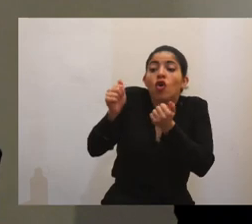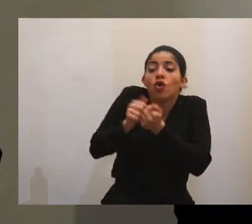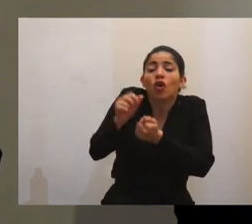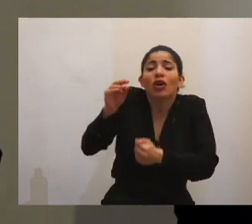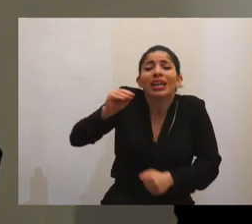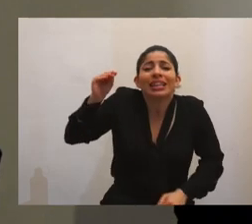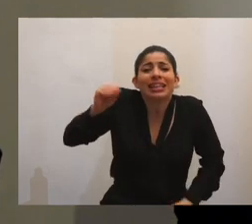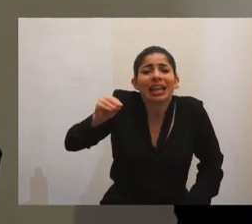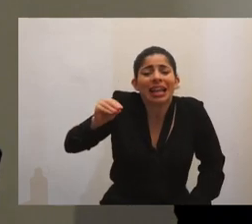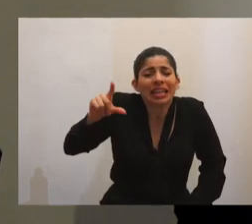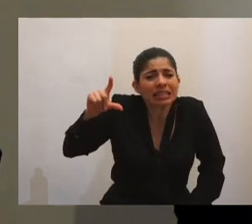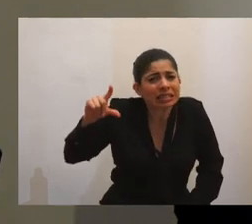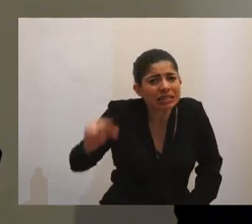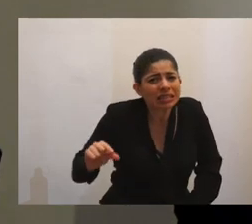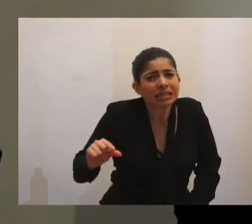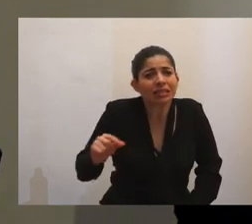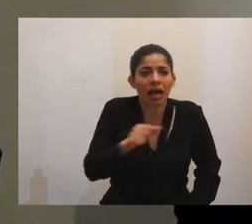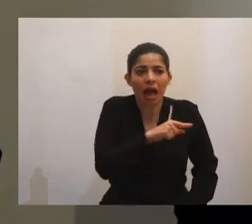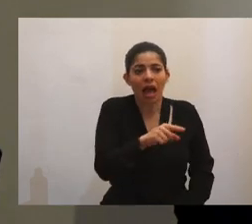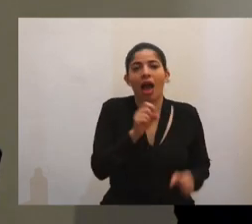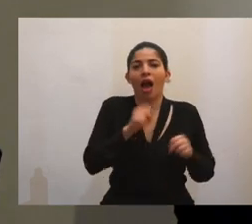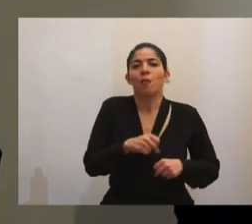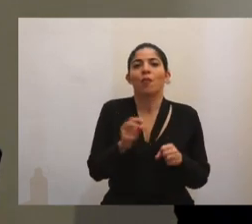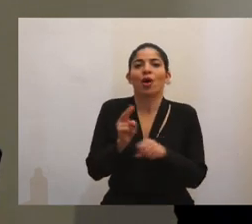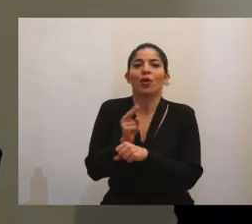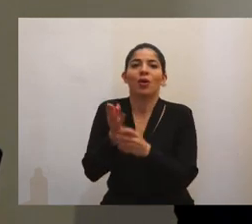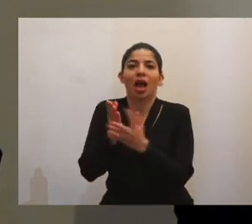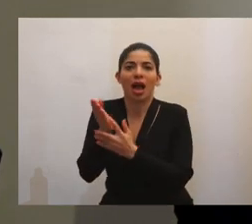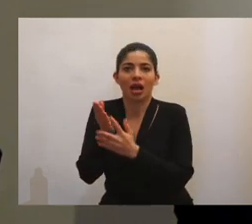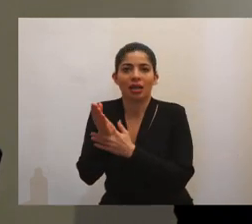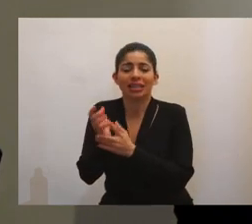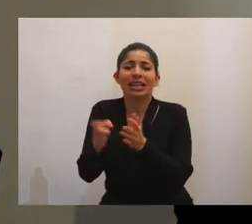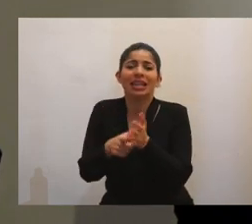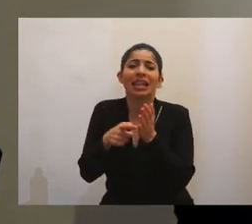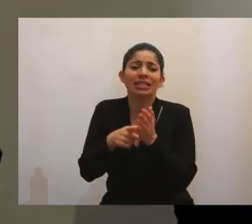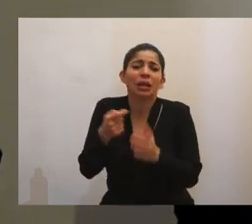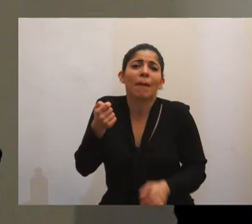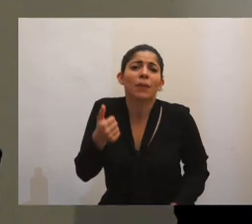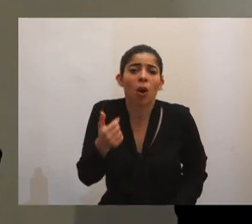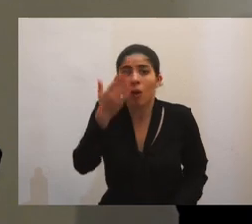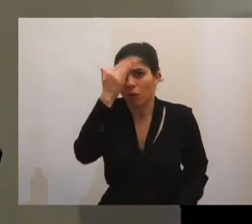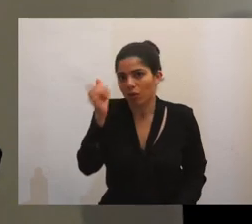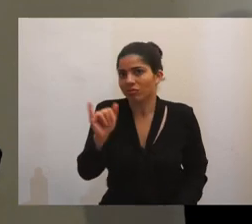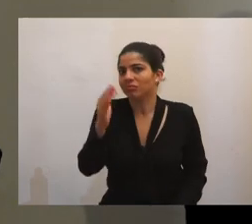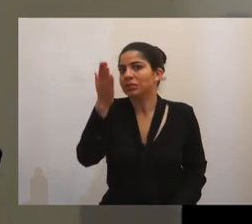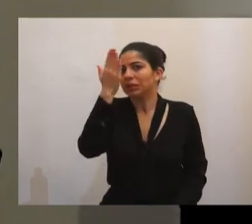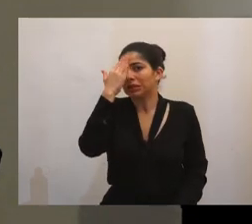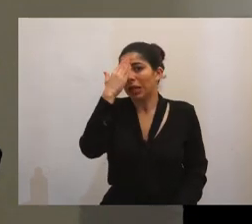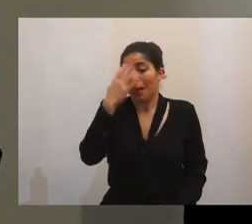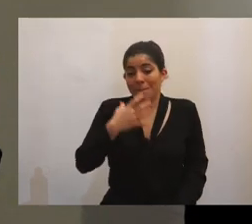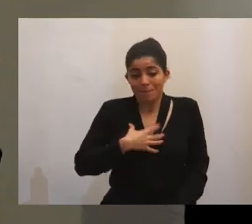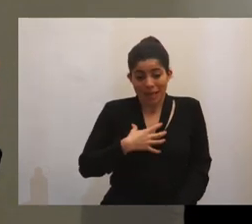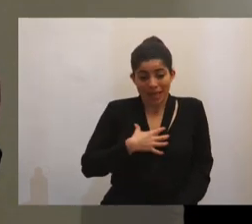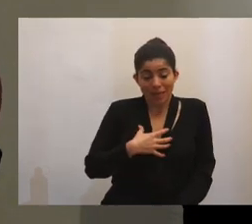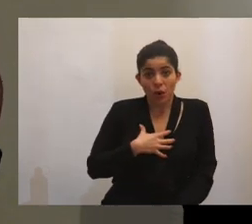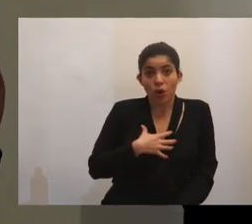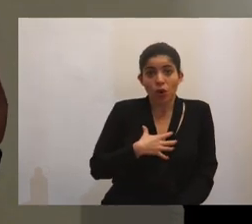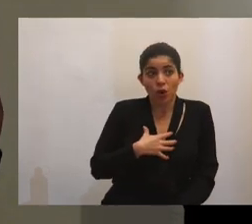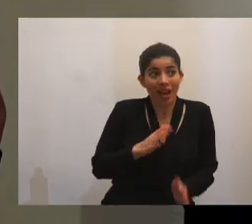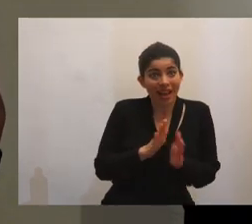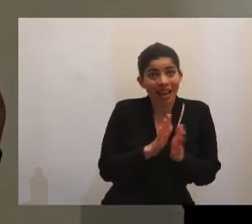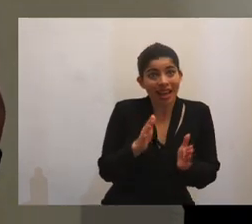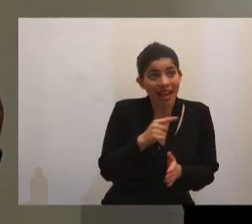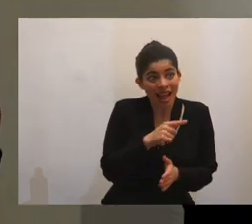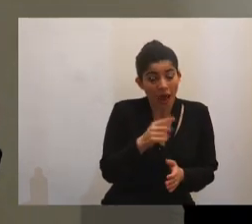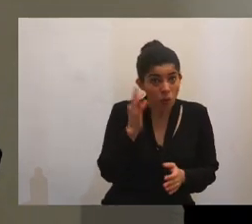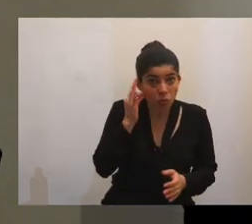interés que realmente les sean accesibles, con pocos requisitos, porque también sabemos que el patrimonio en general no